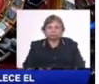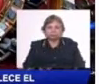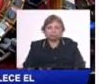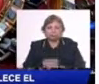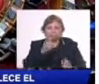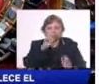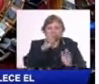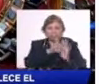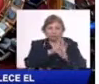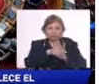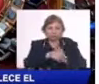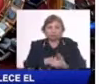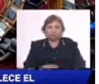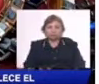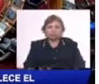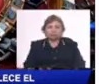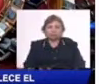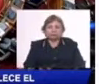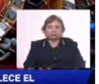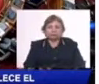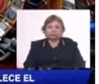dos minutos.